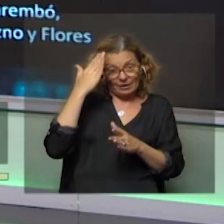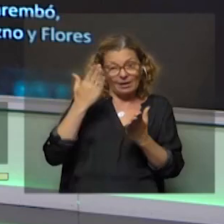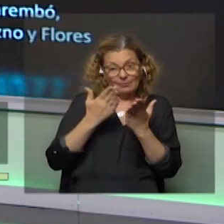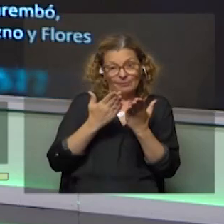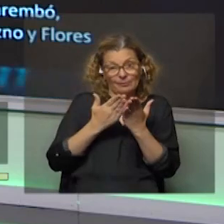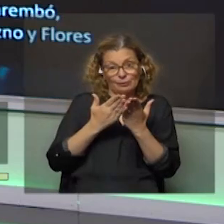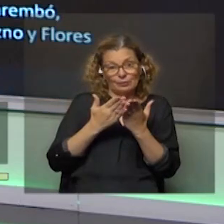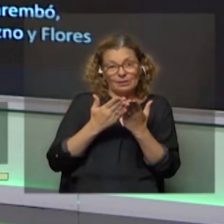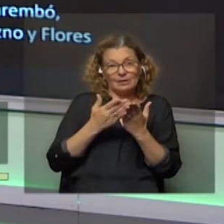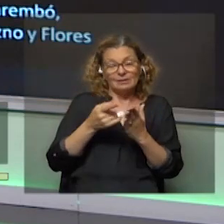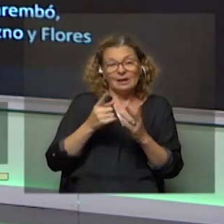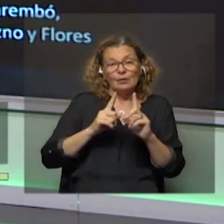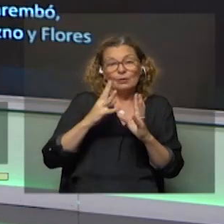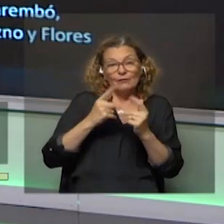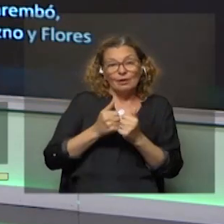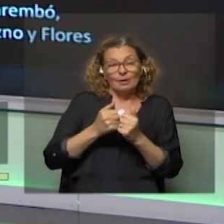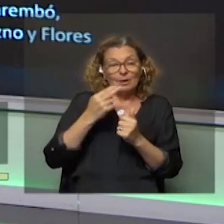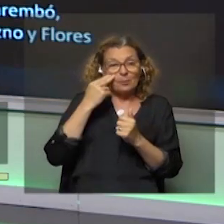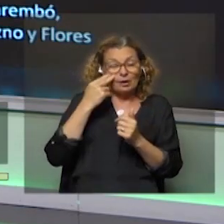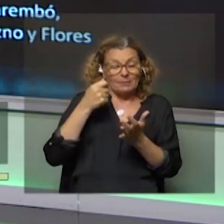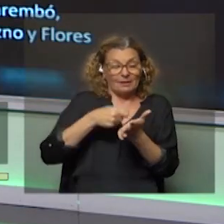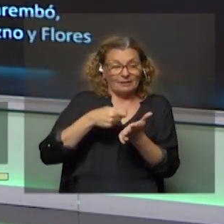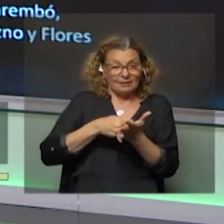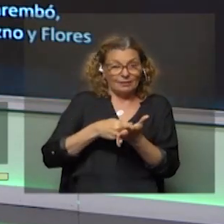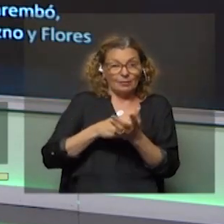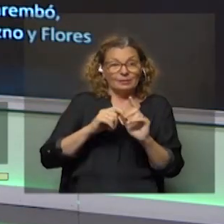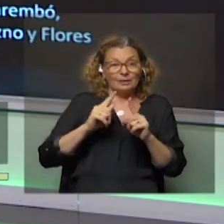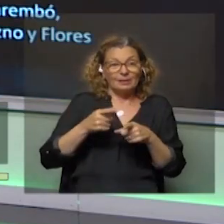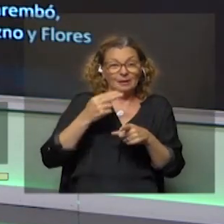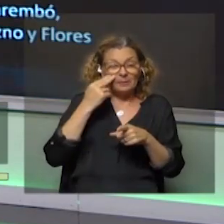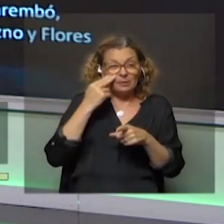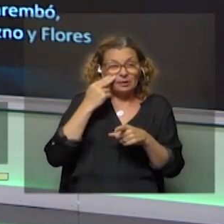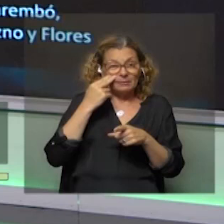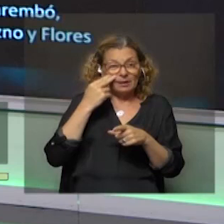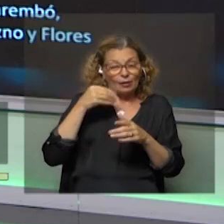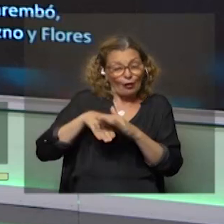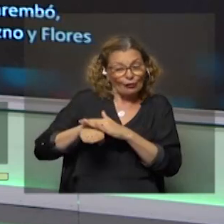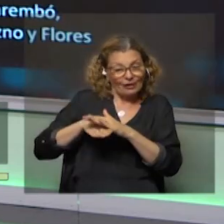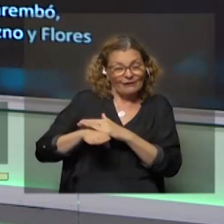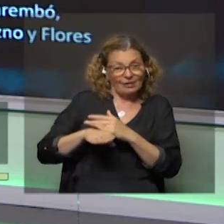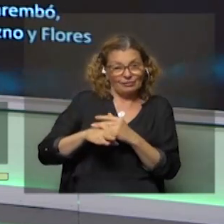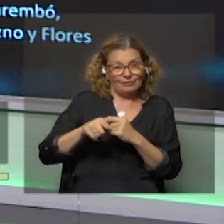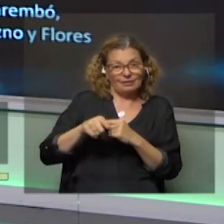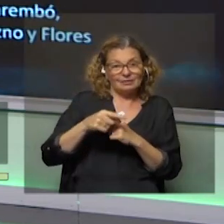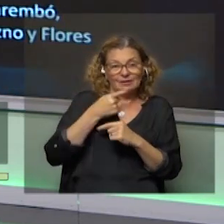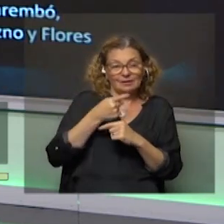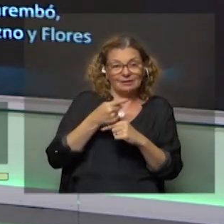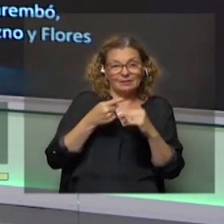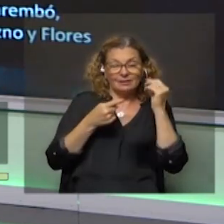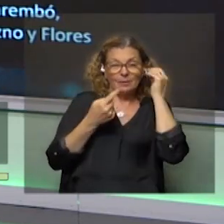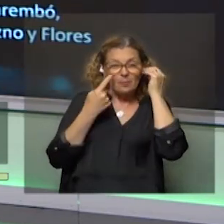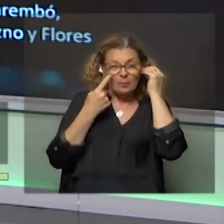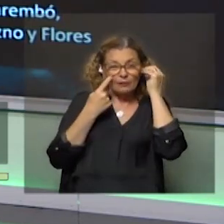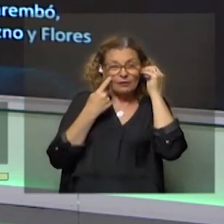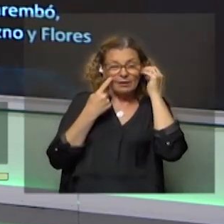viendo acá es de alguna manera la afectación de los ingresos pero también lo que es la afectación del contrabando que es lo que se le escapa esta medición Y qué es lo que probablemente